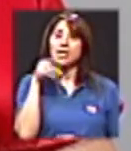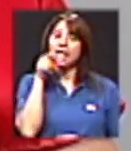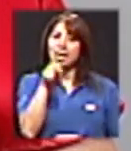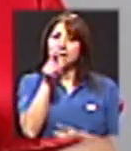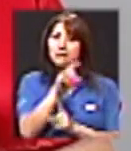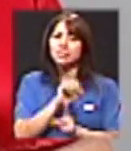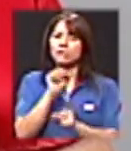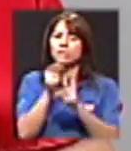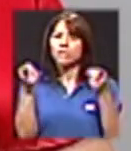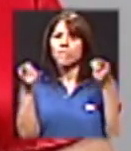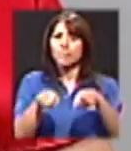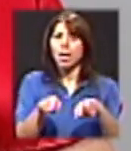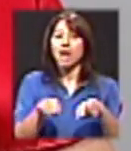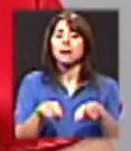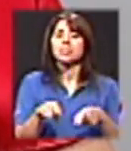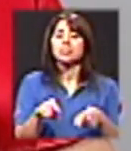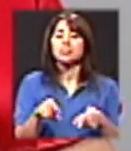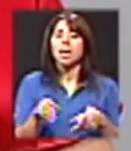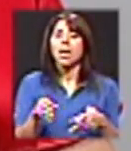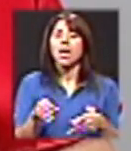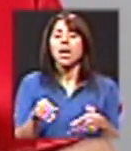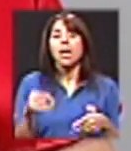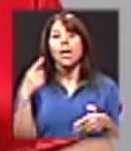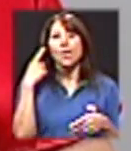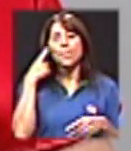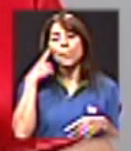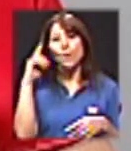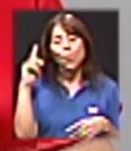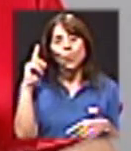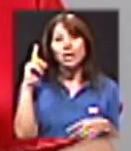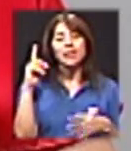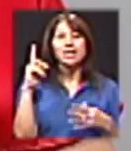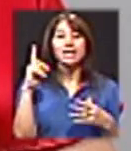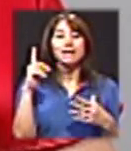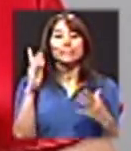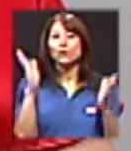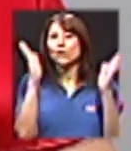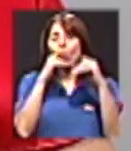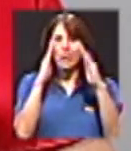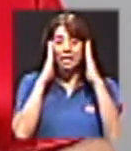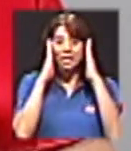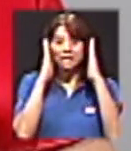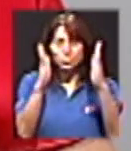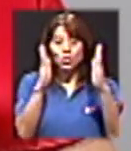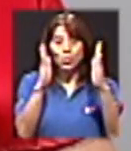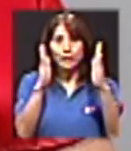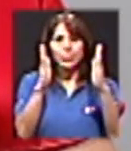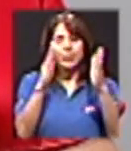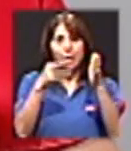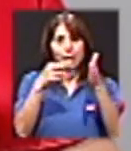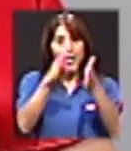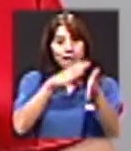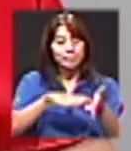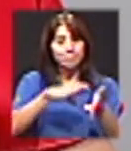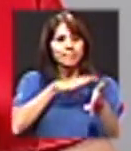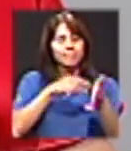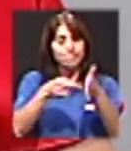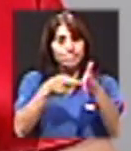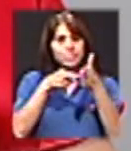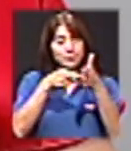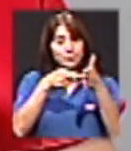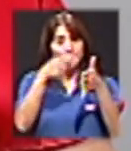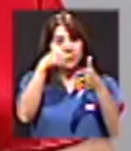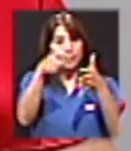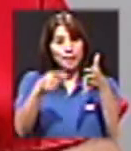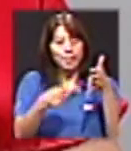una atención, y fue como comencé, del tema del perfil del maestro, del respeto al maestro, de darle el